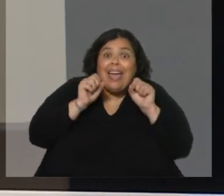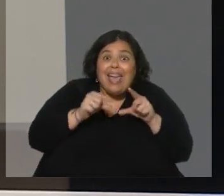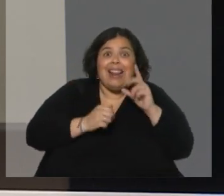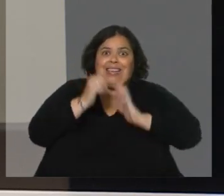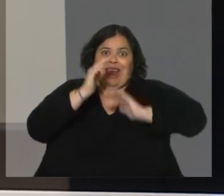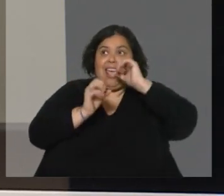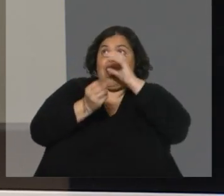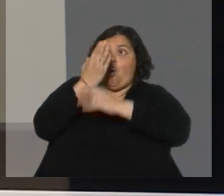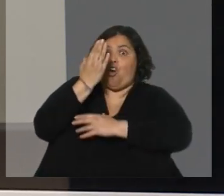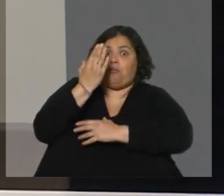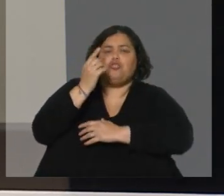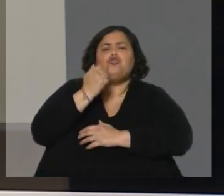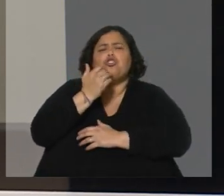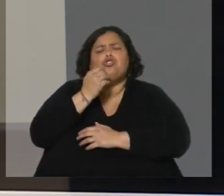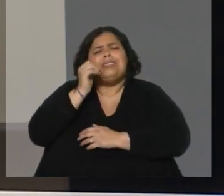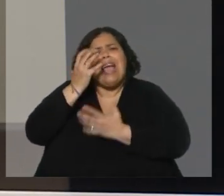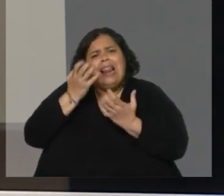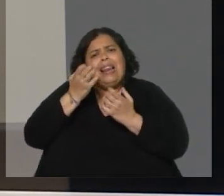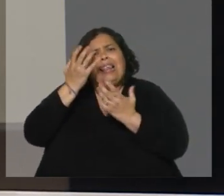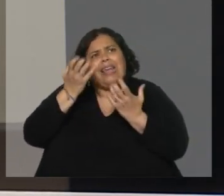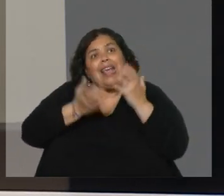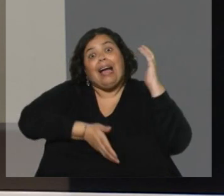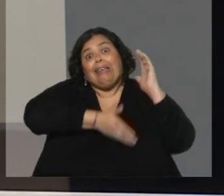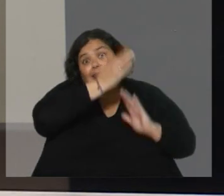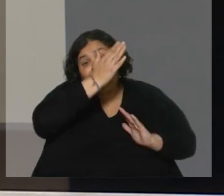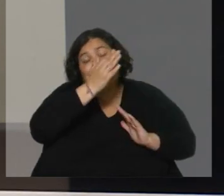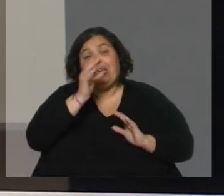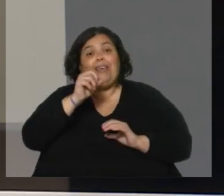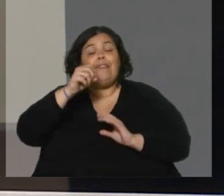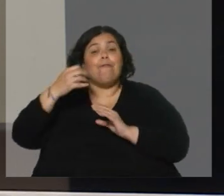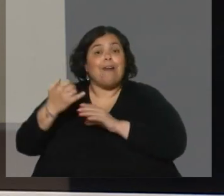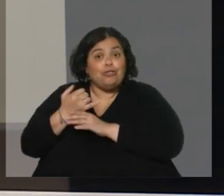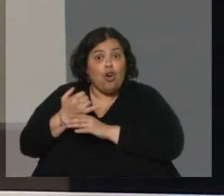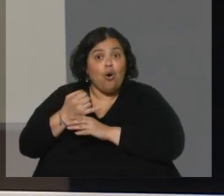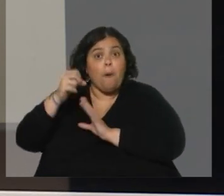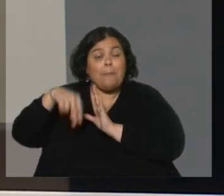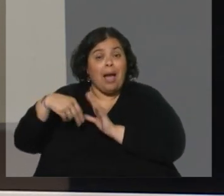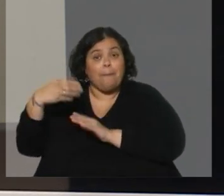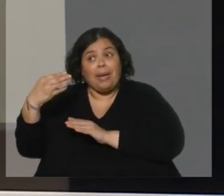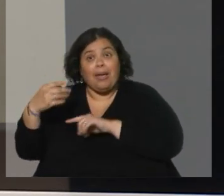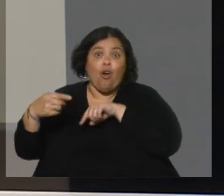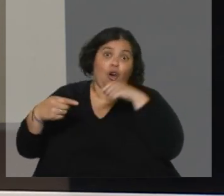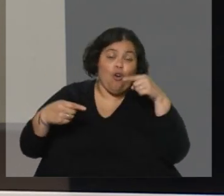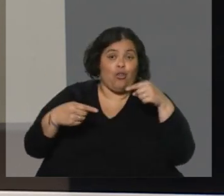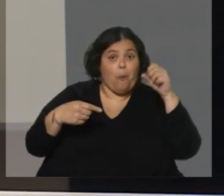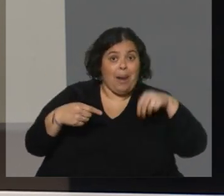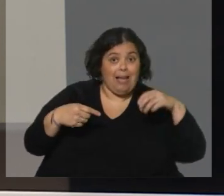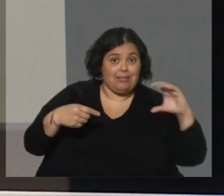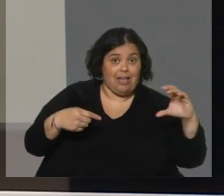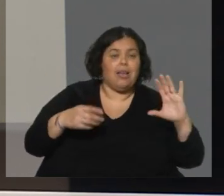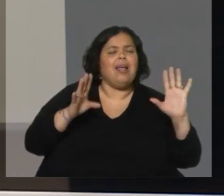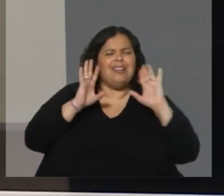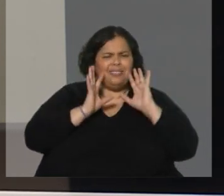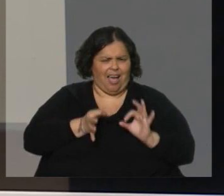él se quería ir al ejercicio o le falló un plan b y fue el Plan B pero que sabe sabe las fisuras que hay para investigar